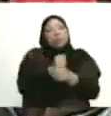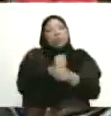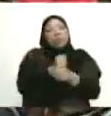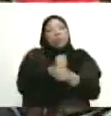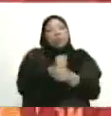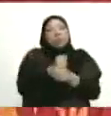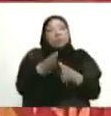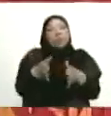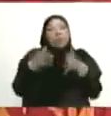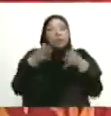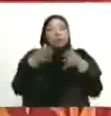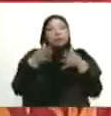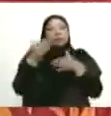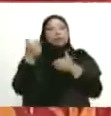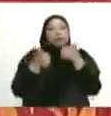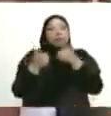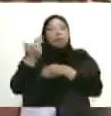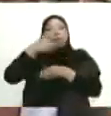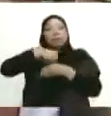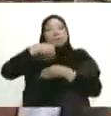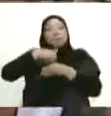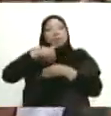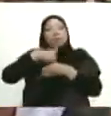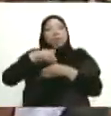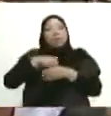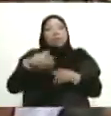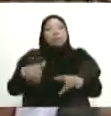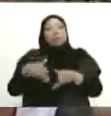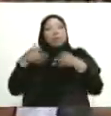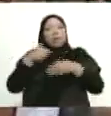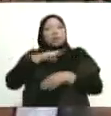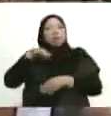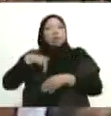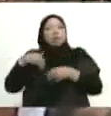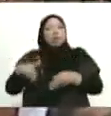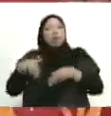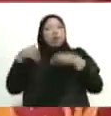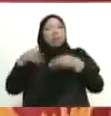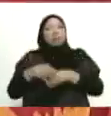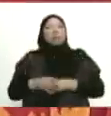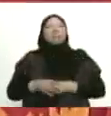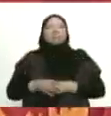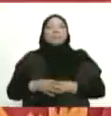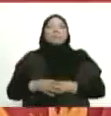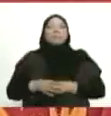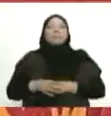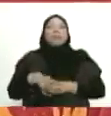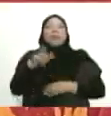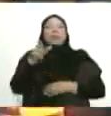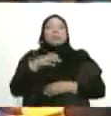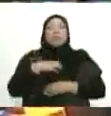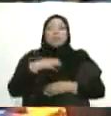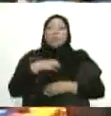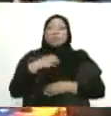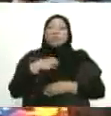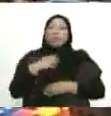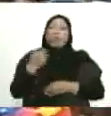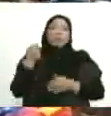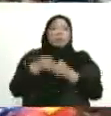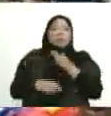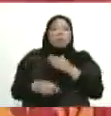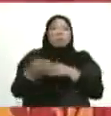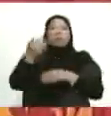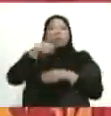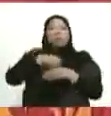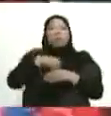vamos a ganar. Si van a elecciones, en las elecciones les vamos a ganar. Y a los inhabilitados le volvemos a recordar.